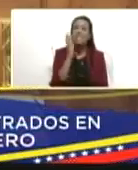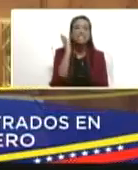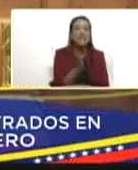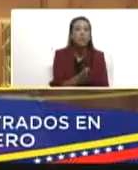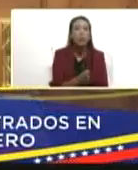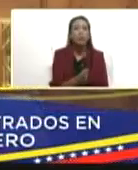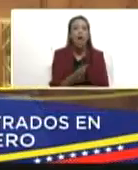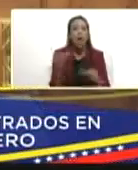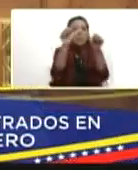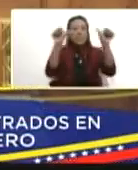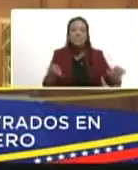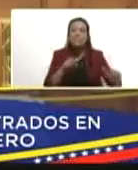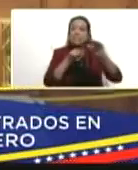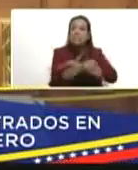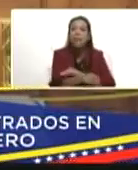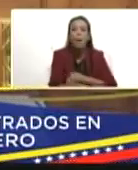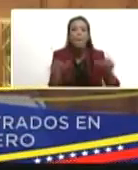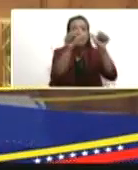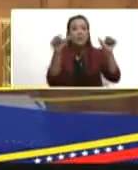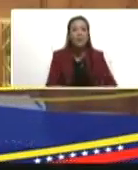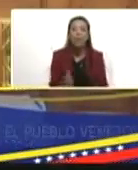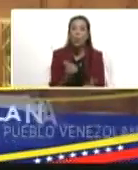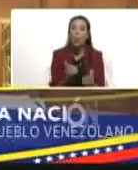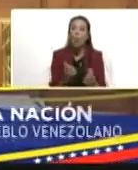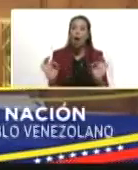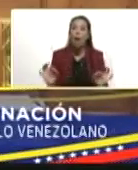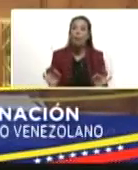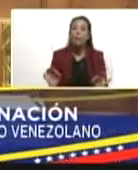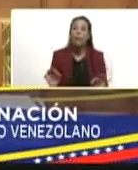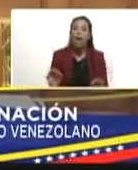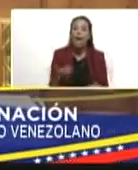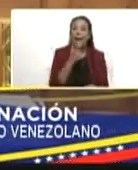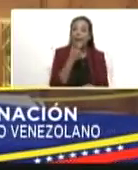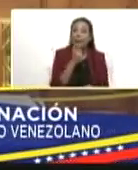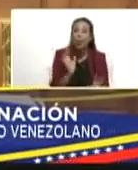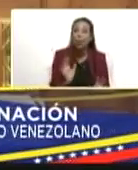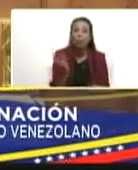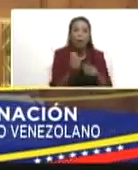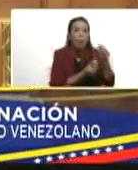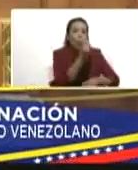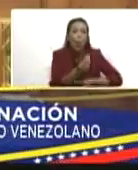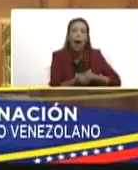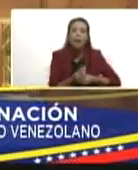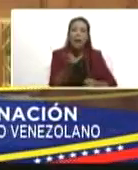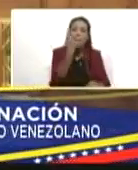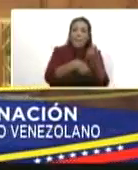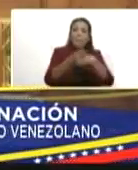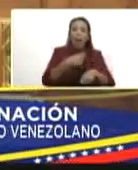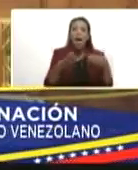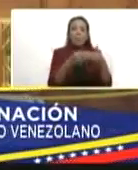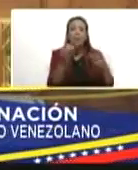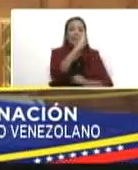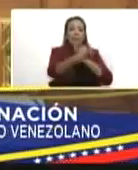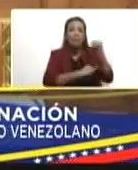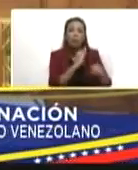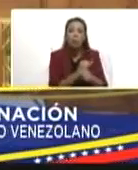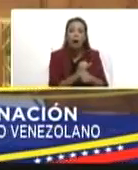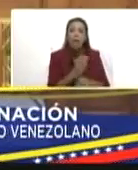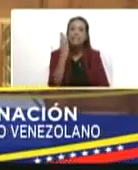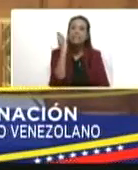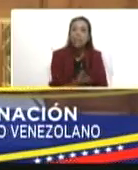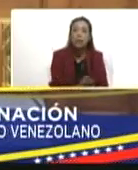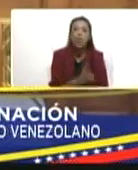Acceder al sistema financiero mundial el sistema suit y realizar sus transacciones internacionales